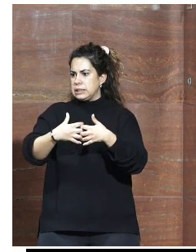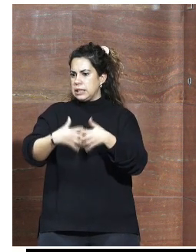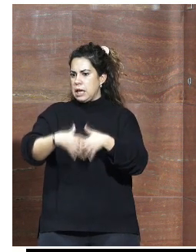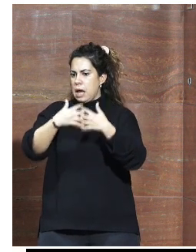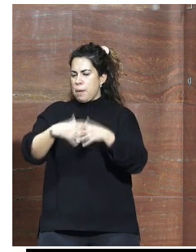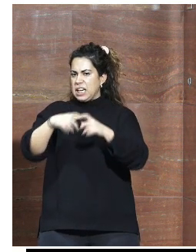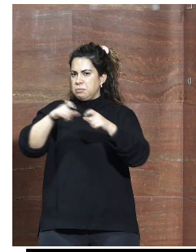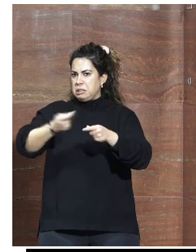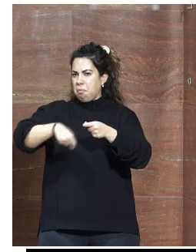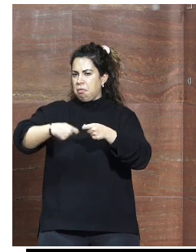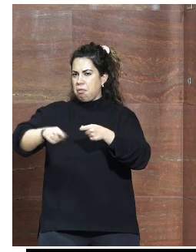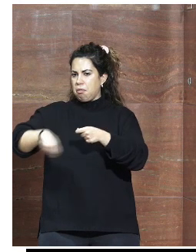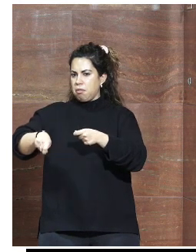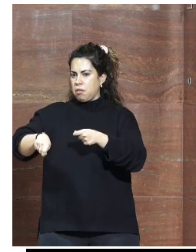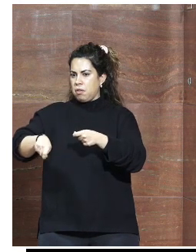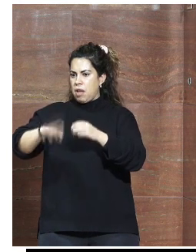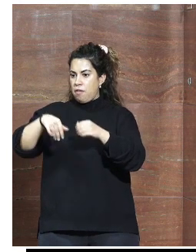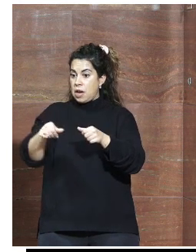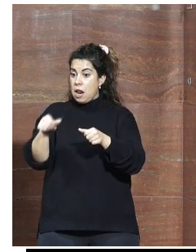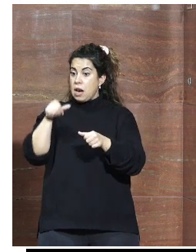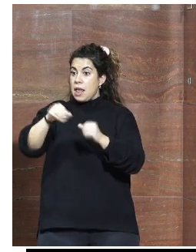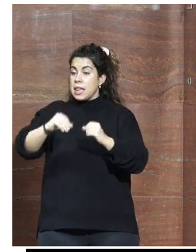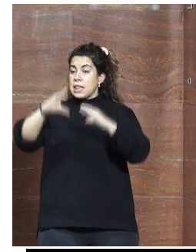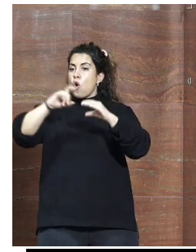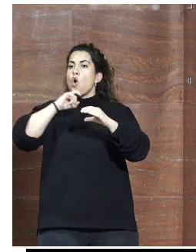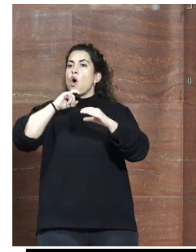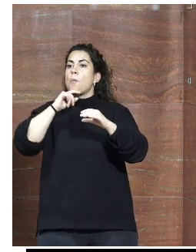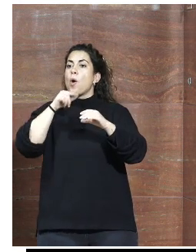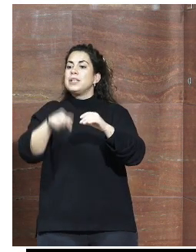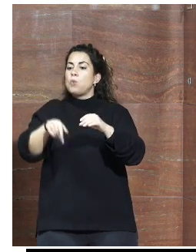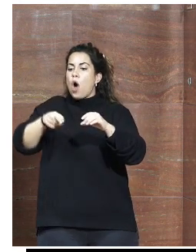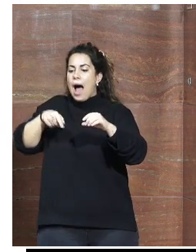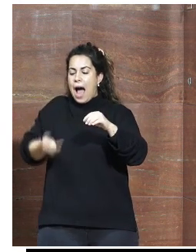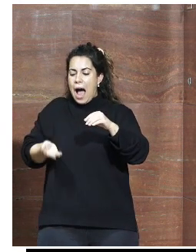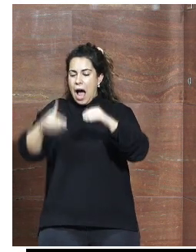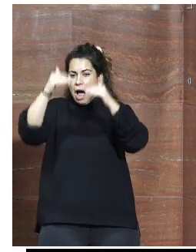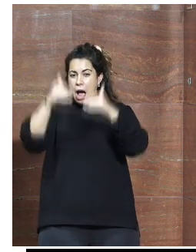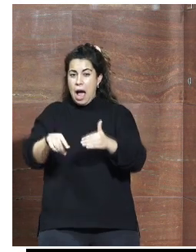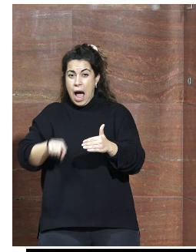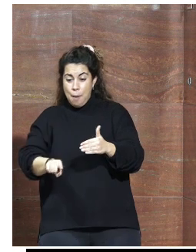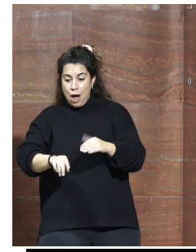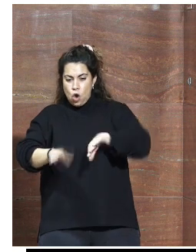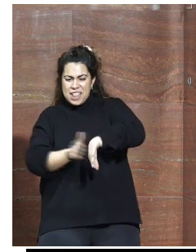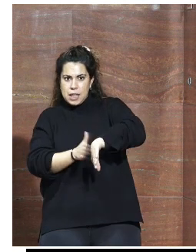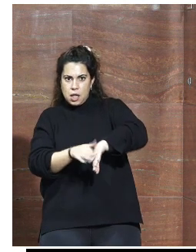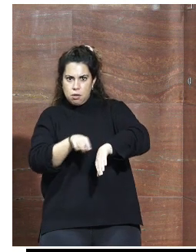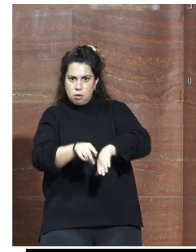expendedoras hay la forma de activarlas es en la parte de abajo izquierda. Tocándola es